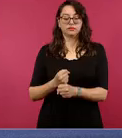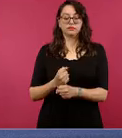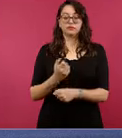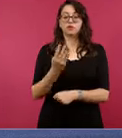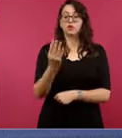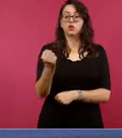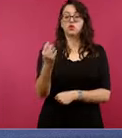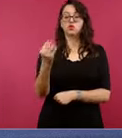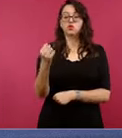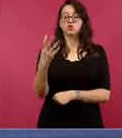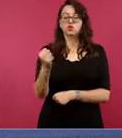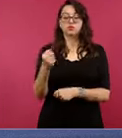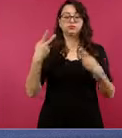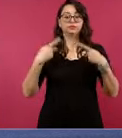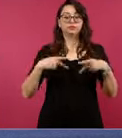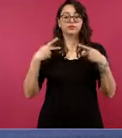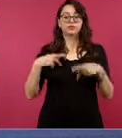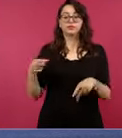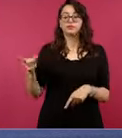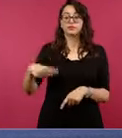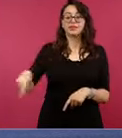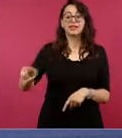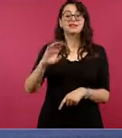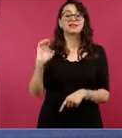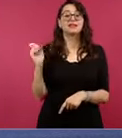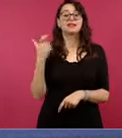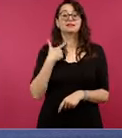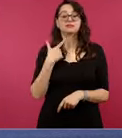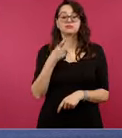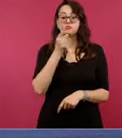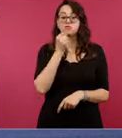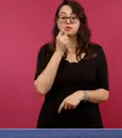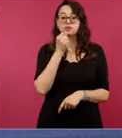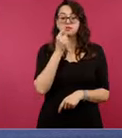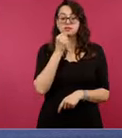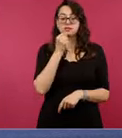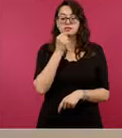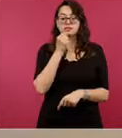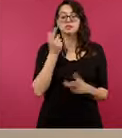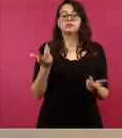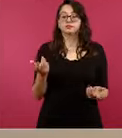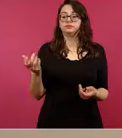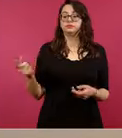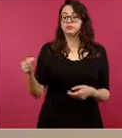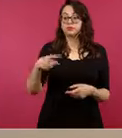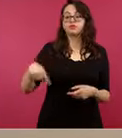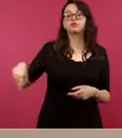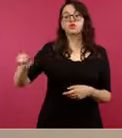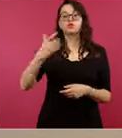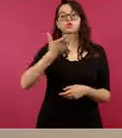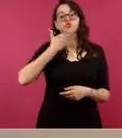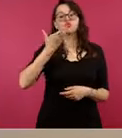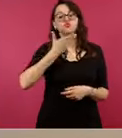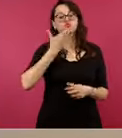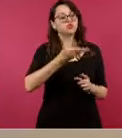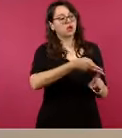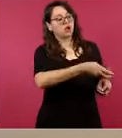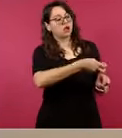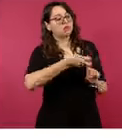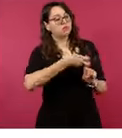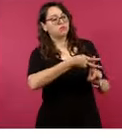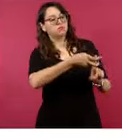nueve integrantes de la extinta Policía Federal, tras acreditar su responsabilidad por el delito de privación de la libertad en su modalidad de